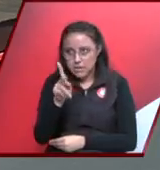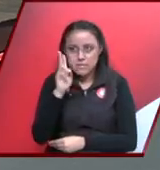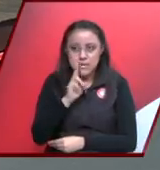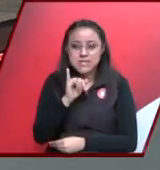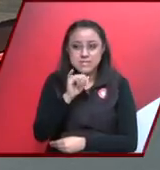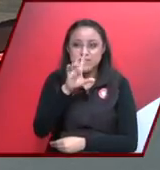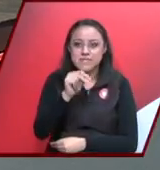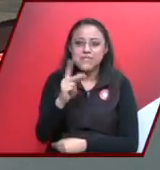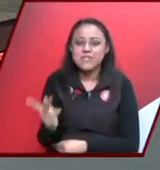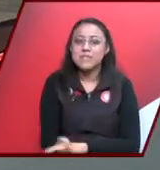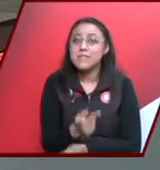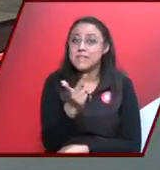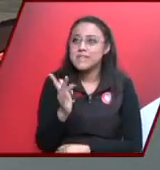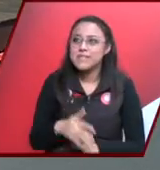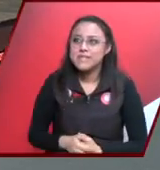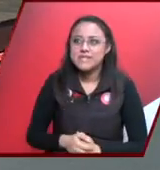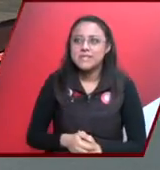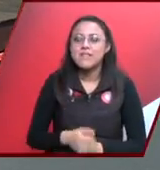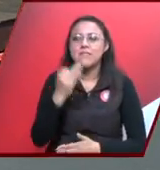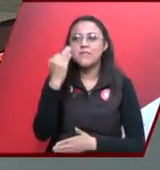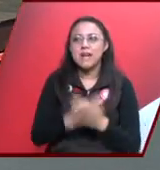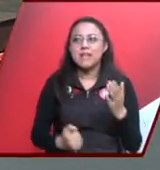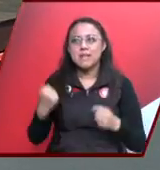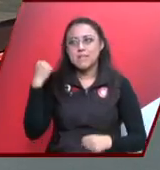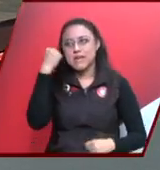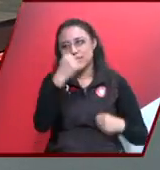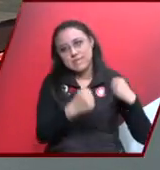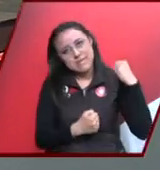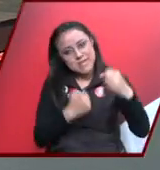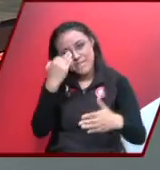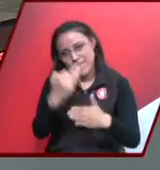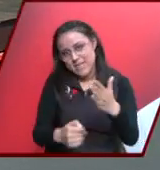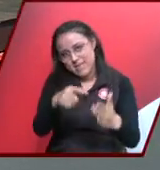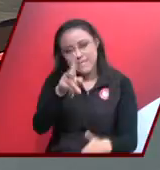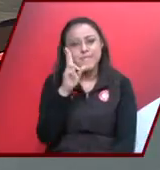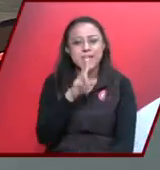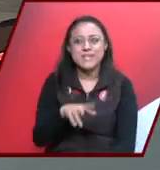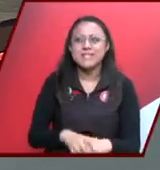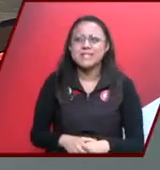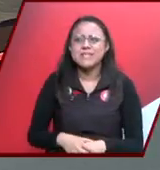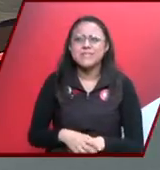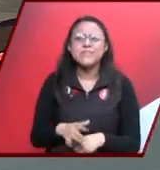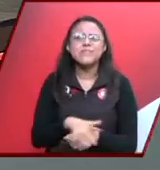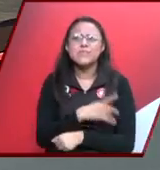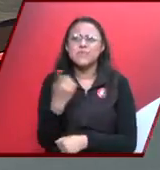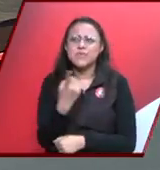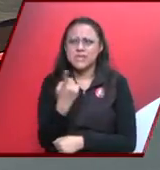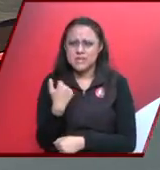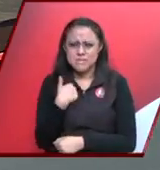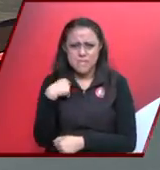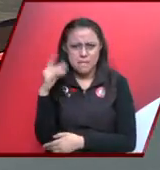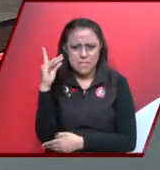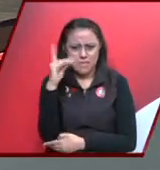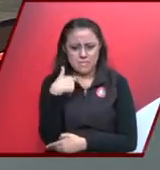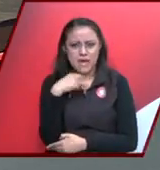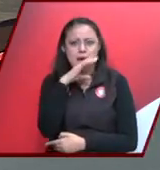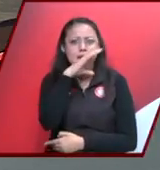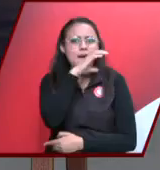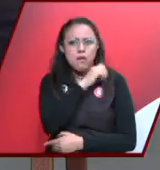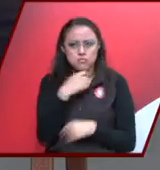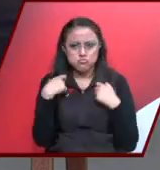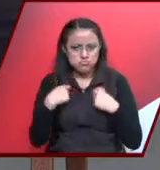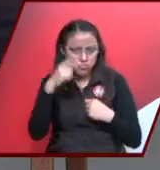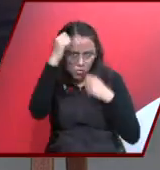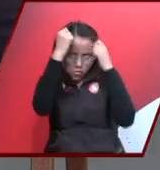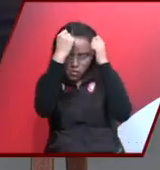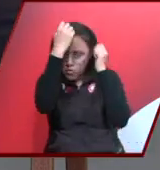no? Le hace falta ver más box. ¿Qué te pasa, pijama de gorrito?